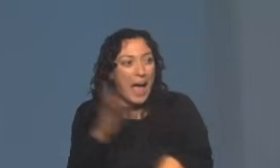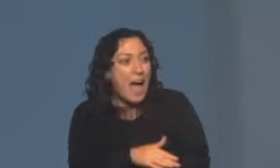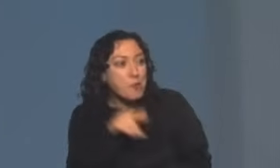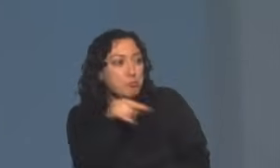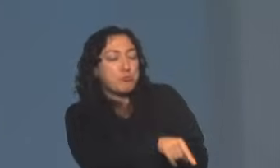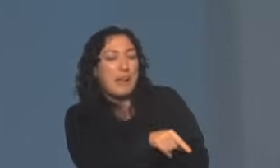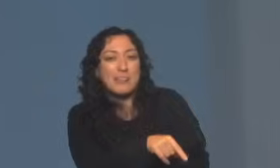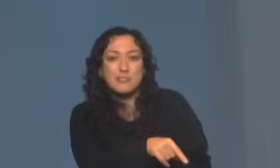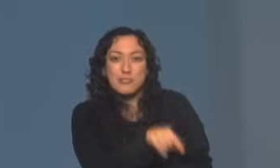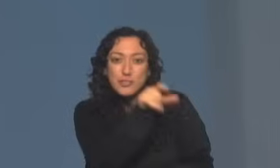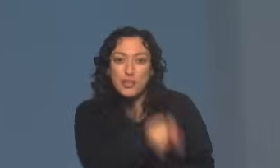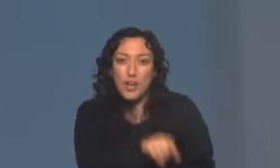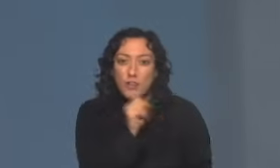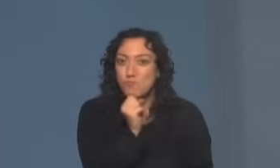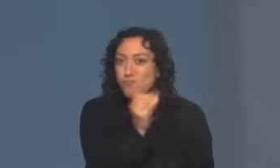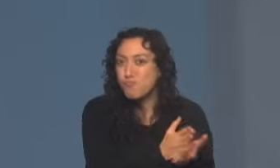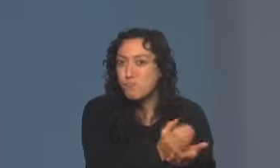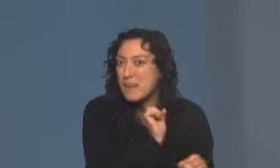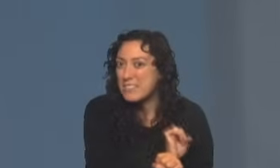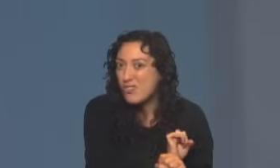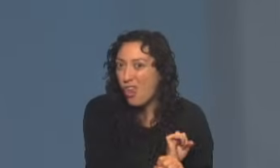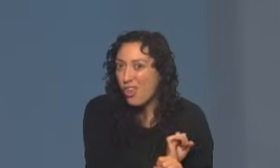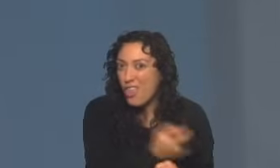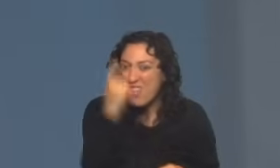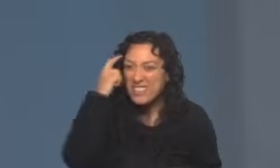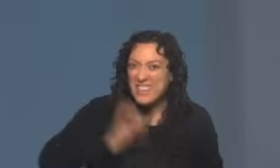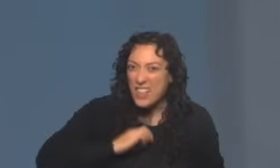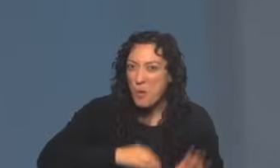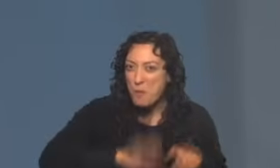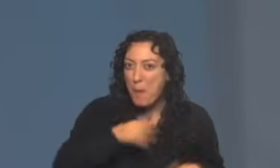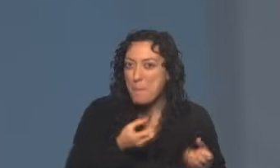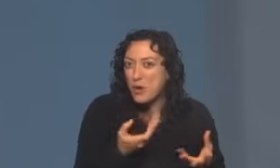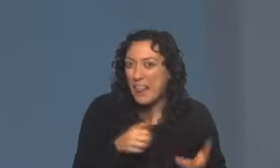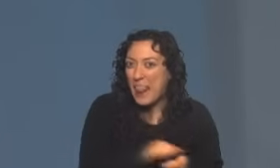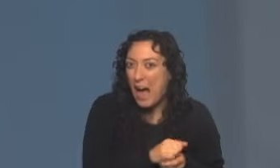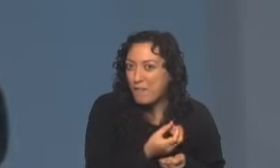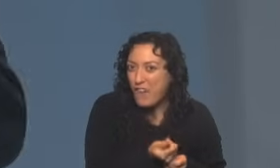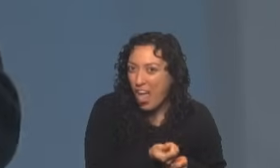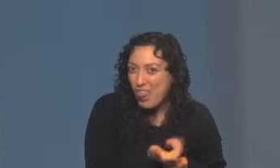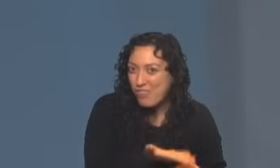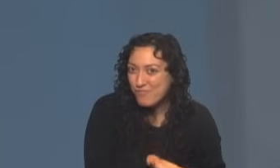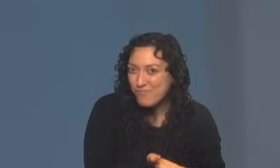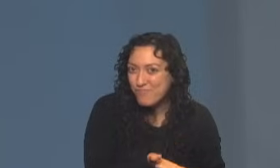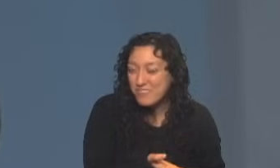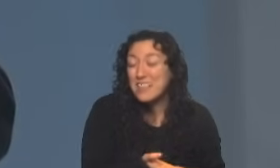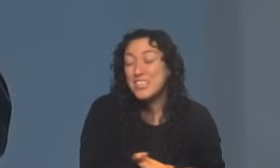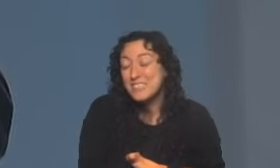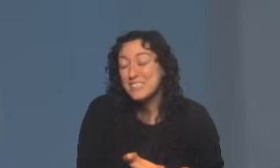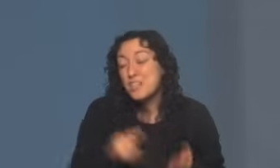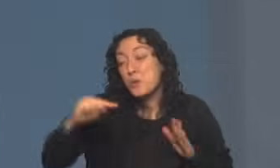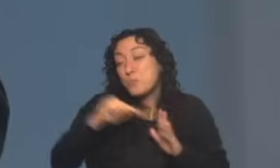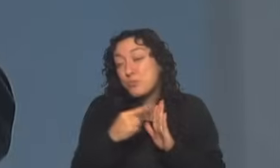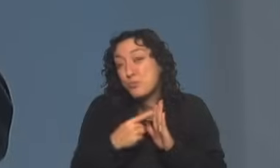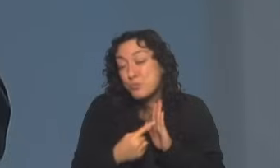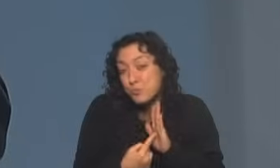tiene una sentencia de prisión por más de 10 años, ¿cierto? No, lo que hay que analizar es este conjunto